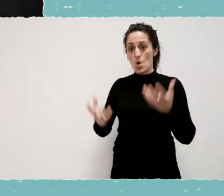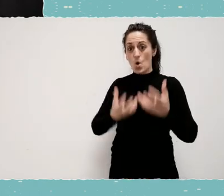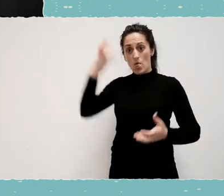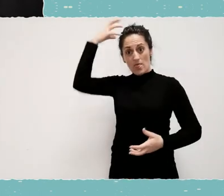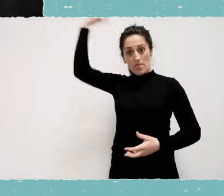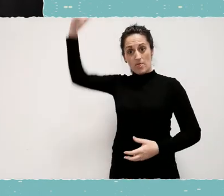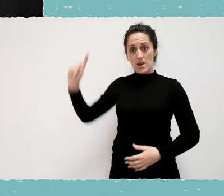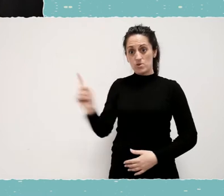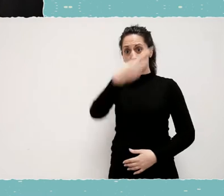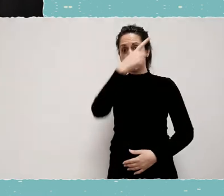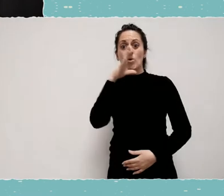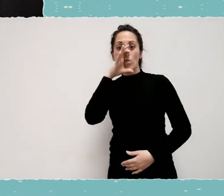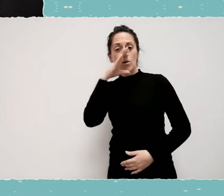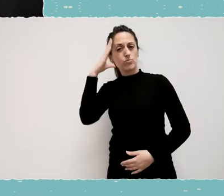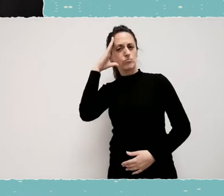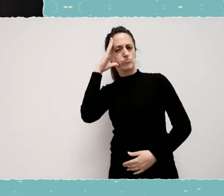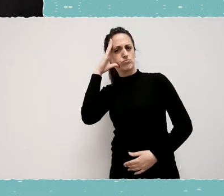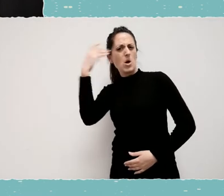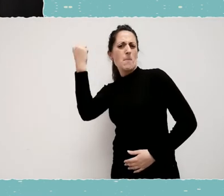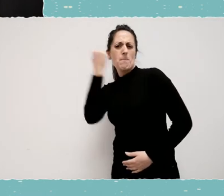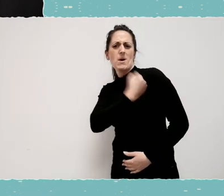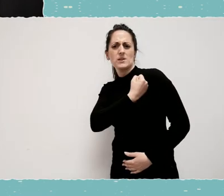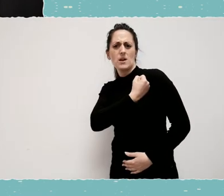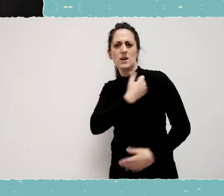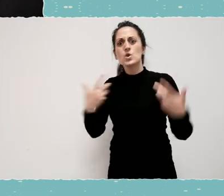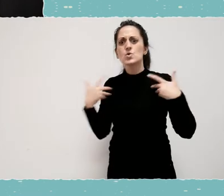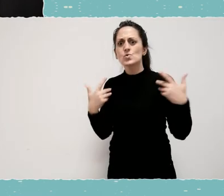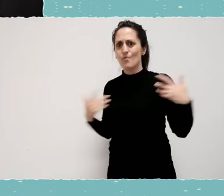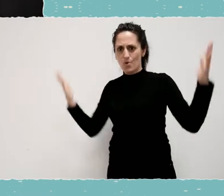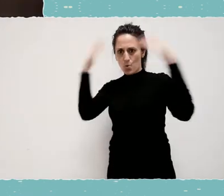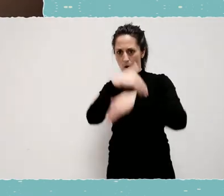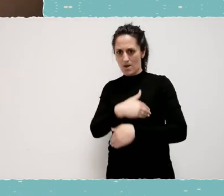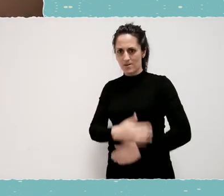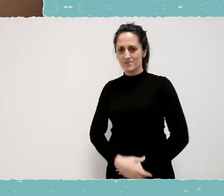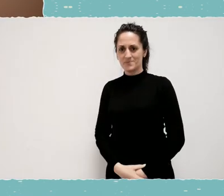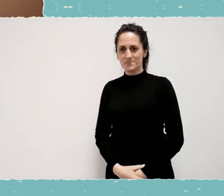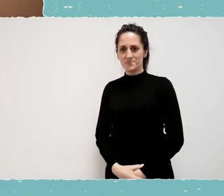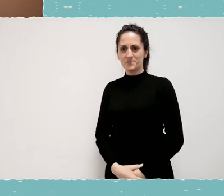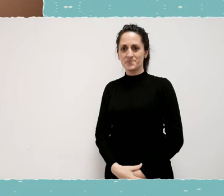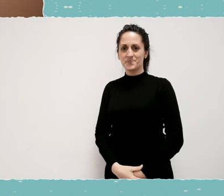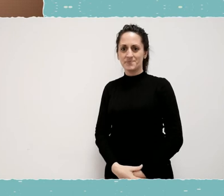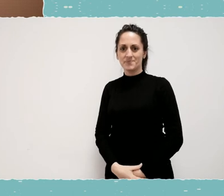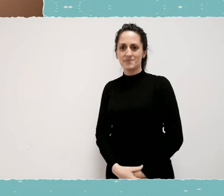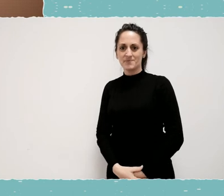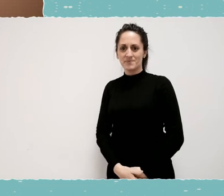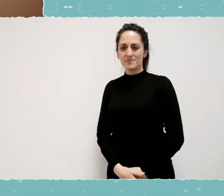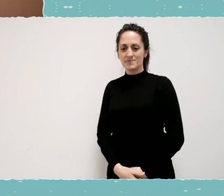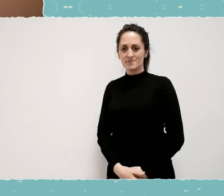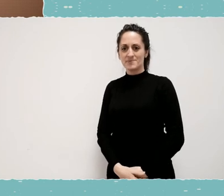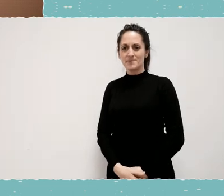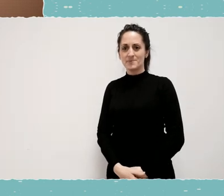Mandaron o cociñeiro, mentres durmía o lemento, matalo como un porquiño, sen que ceibase un lamento.